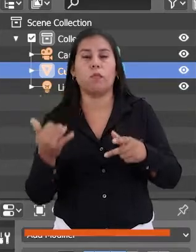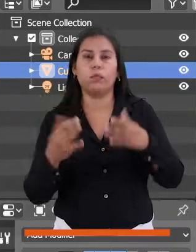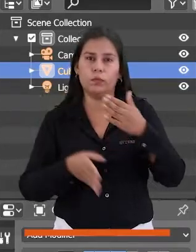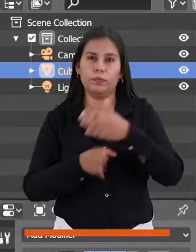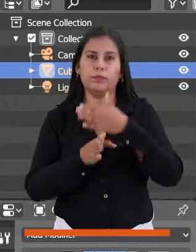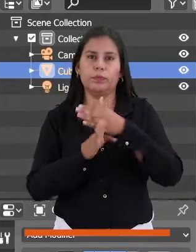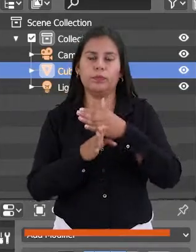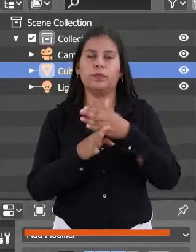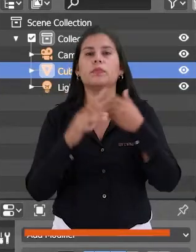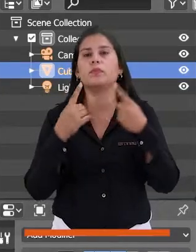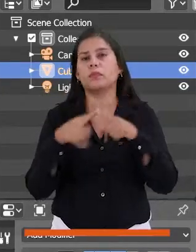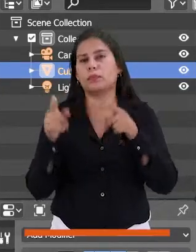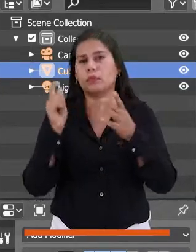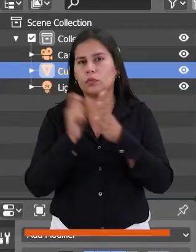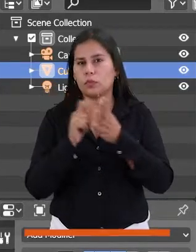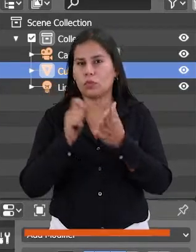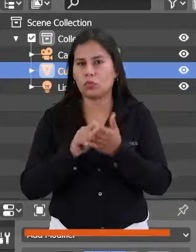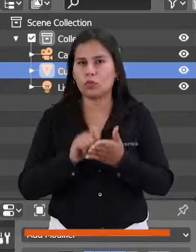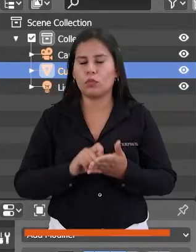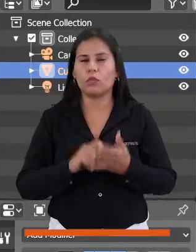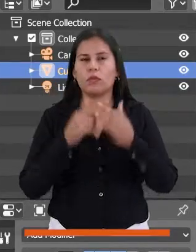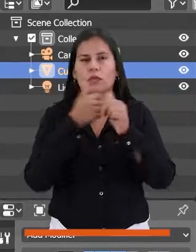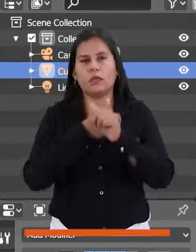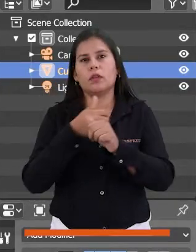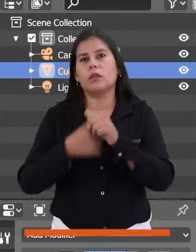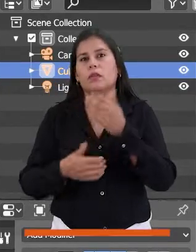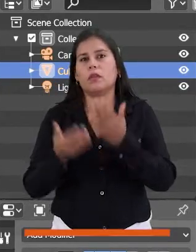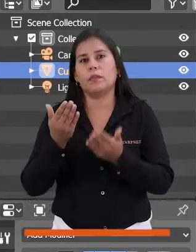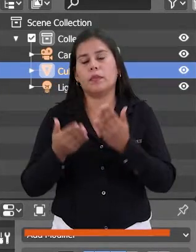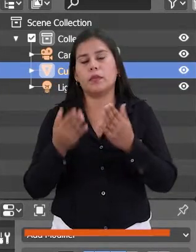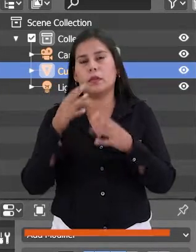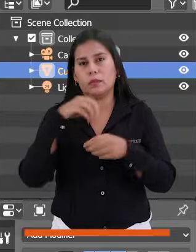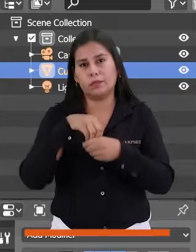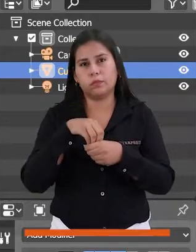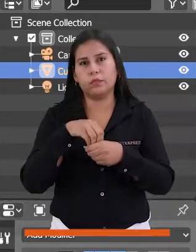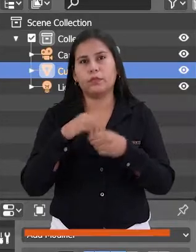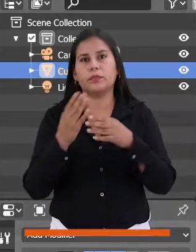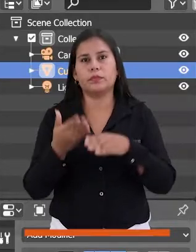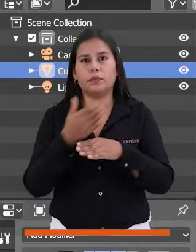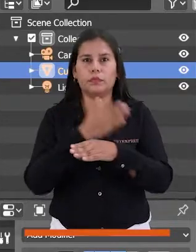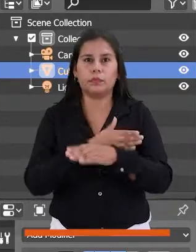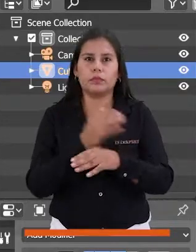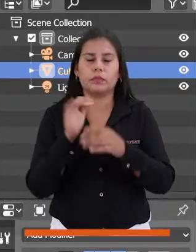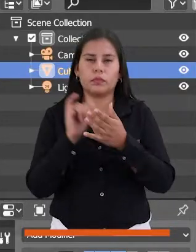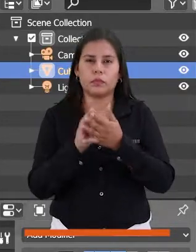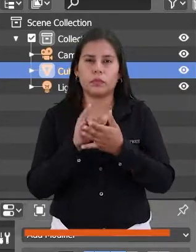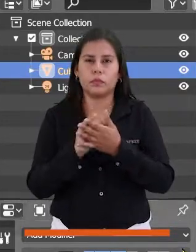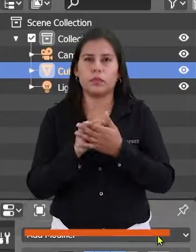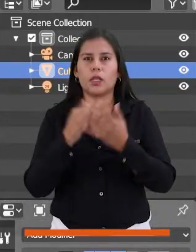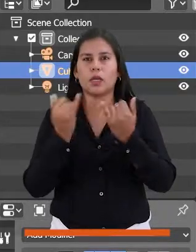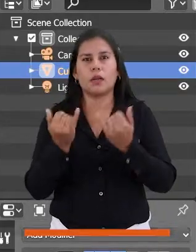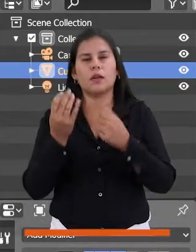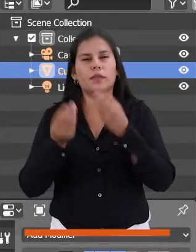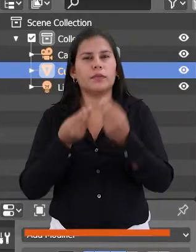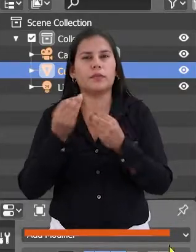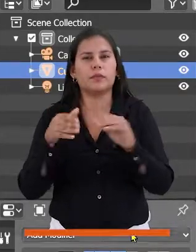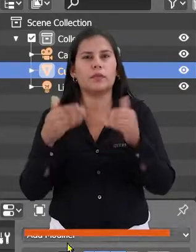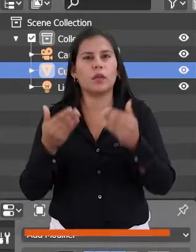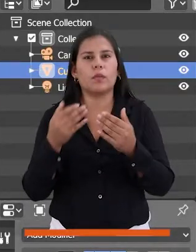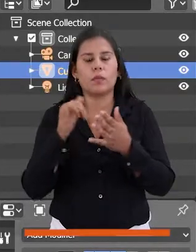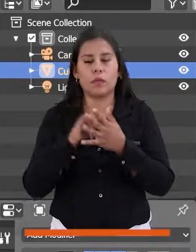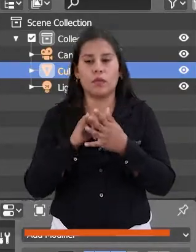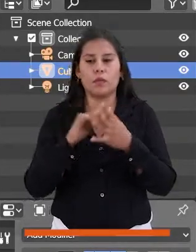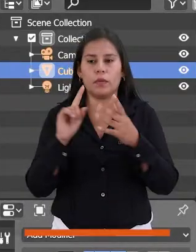¿sí? Pero la previsualización que tenemos es la de una esfera. Me voy a devolver a ese modo de objeto y vamos a ver en